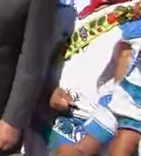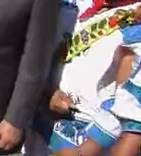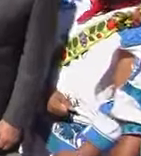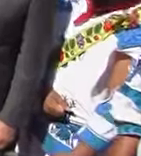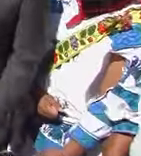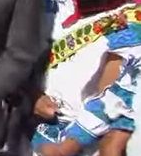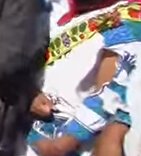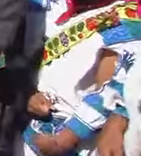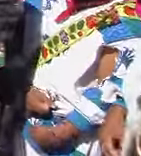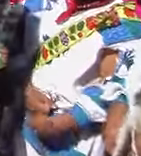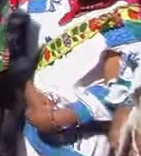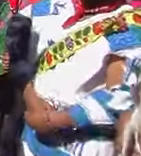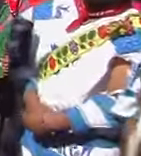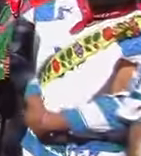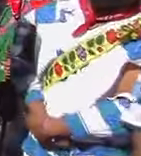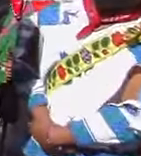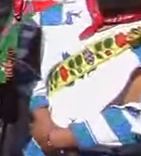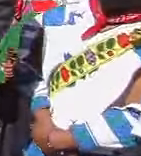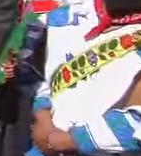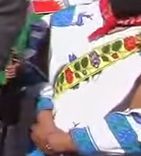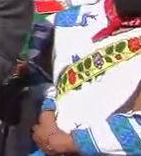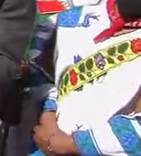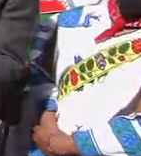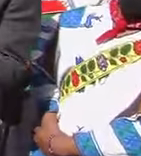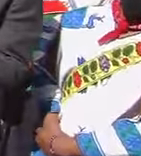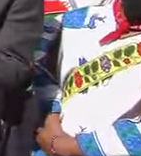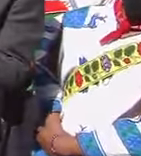vela está bendecida, también lo pueden llevar,